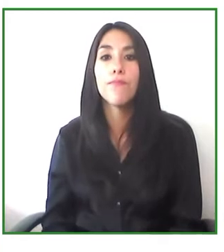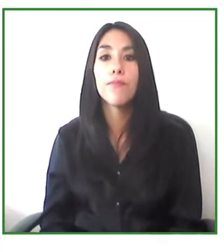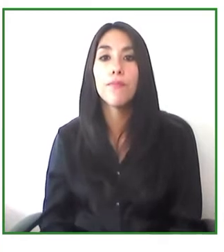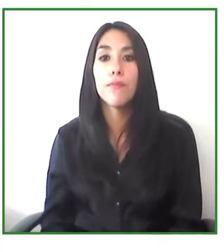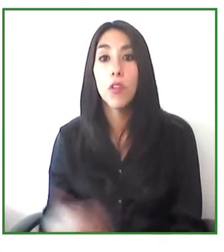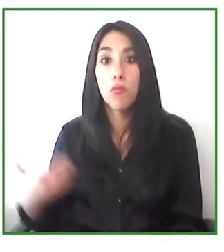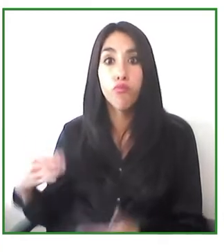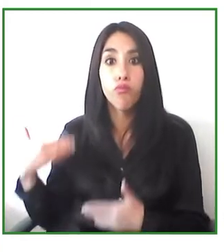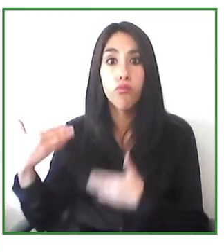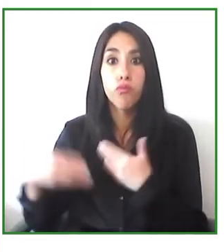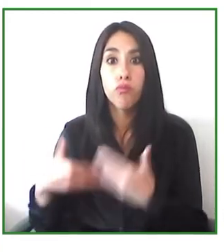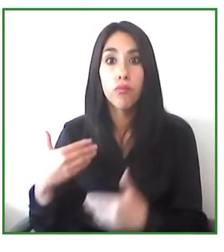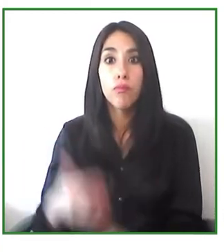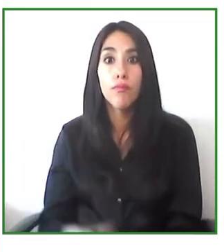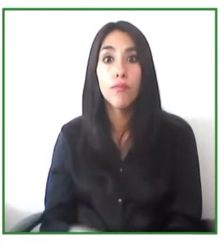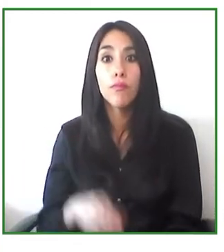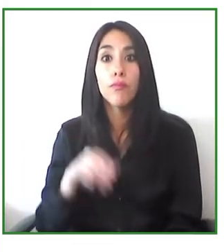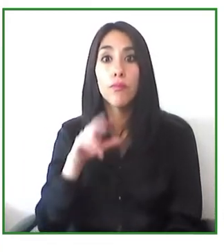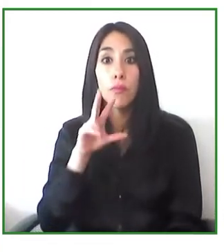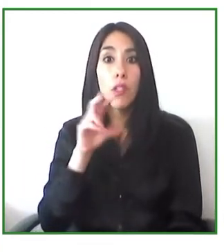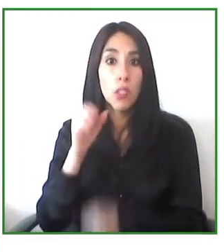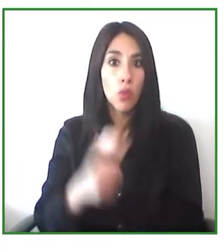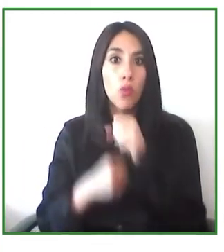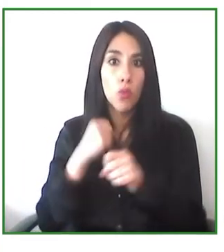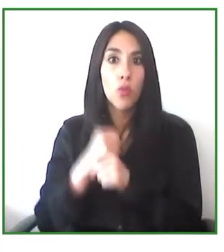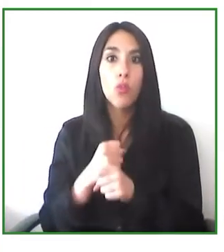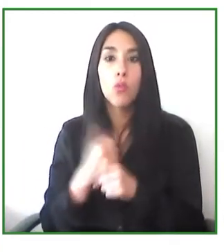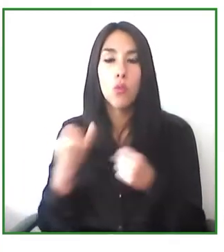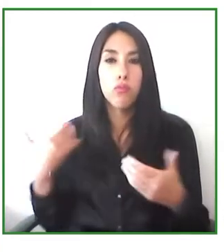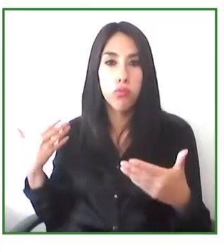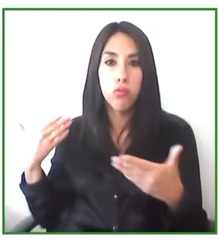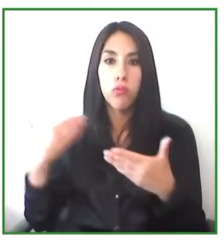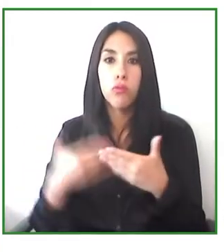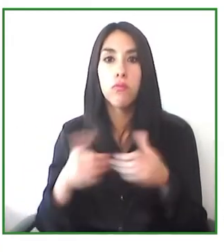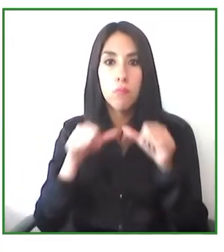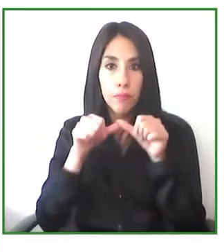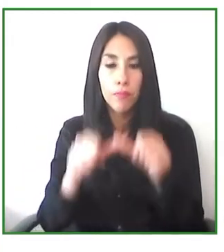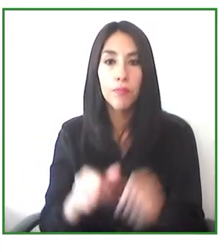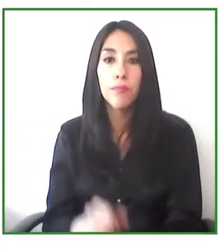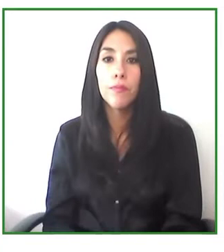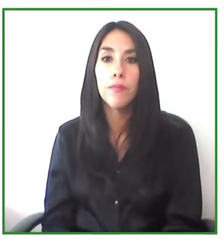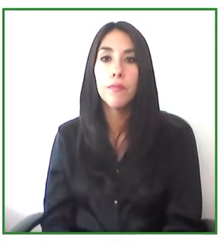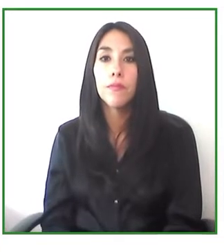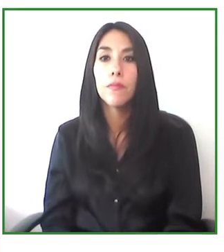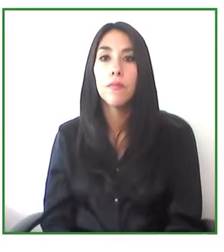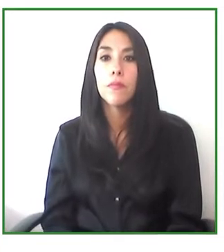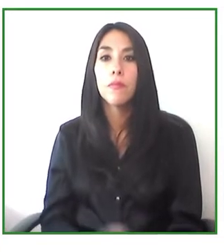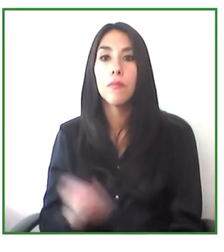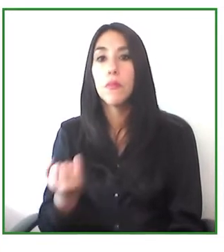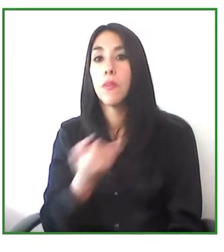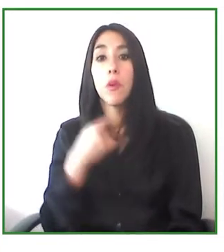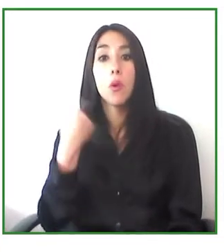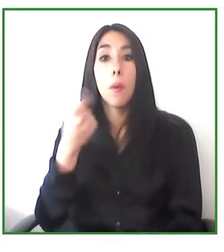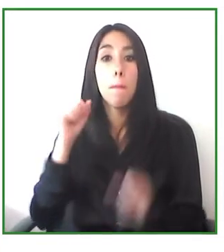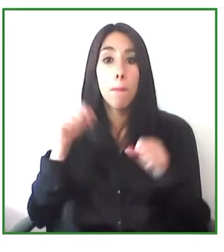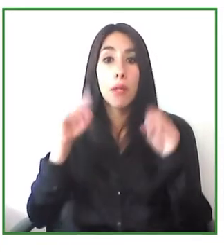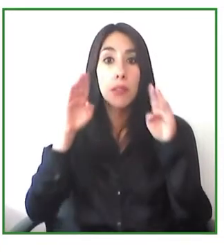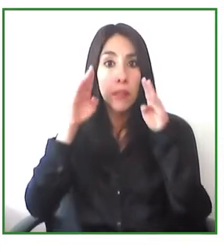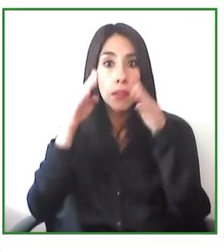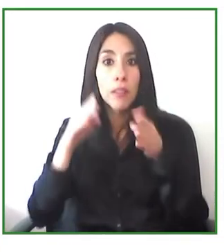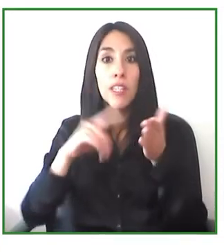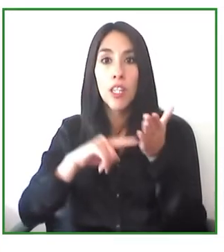ellos. Nos vamos a enfocar en una herramienta tecnológica que se llama el Centro